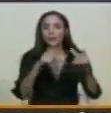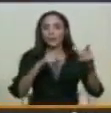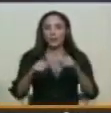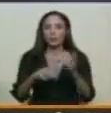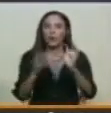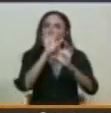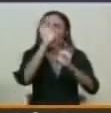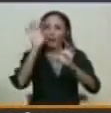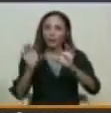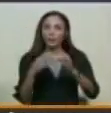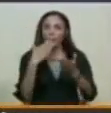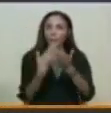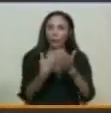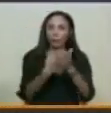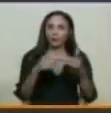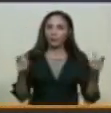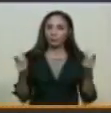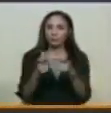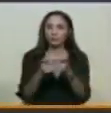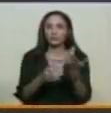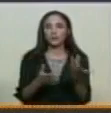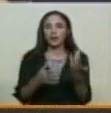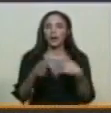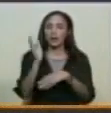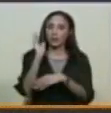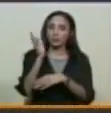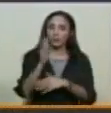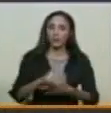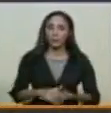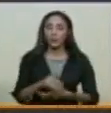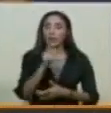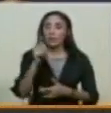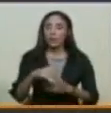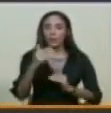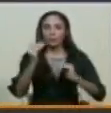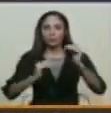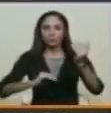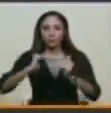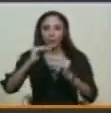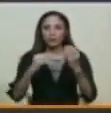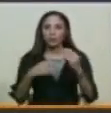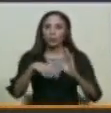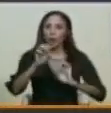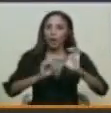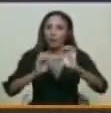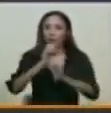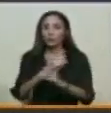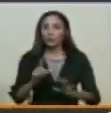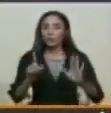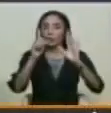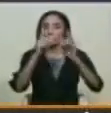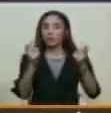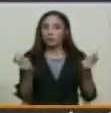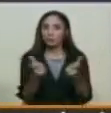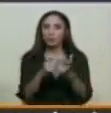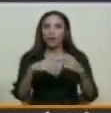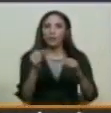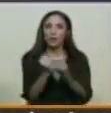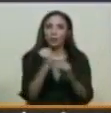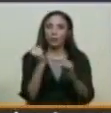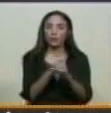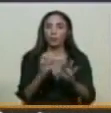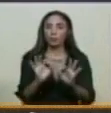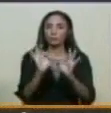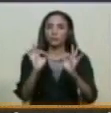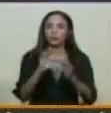nuevo comienzo de la revolución bolivariana. Igualmente ha destacado el balance, lo que ha sido la evaluación de las 6 líneas de acción estratégicas fijadas